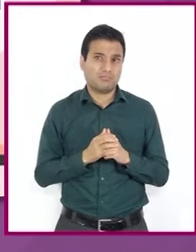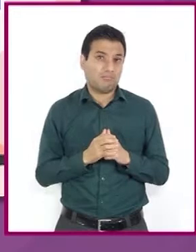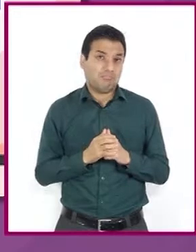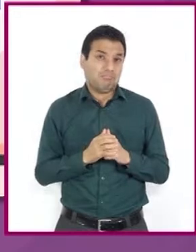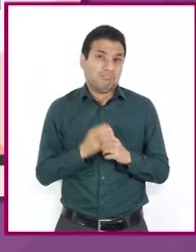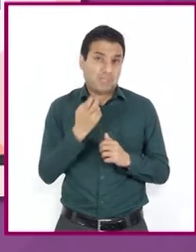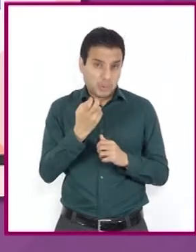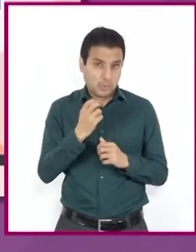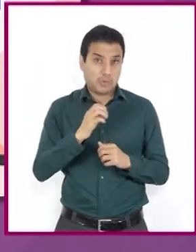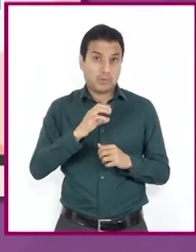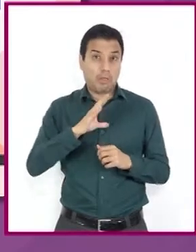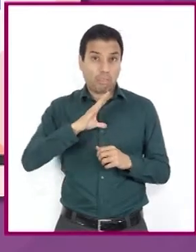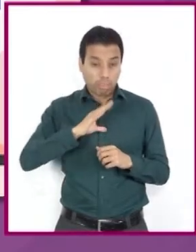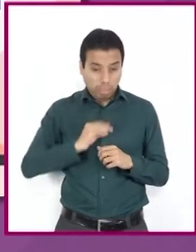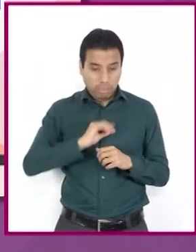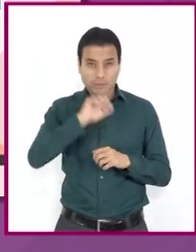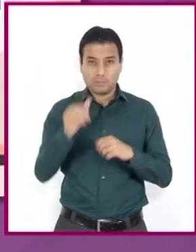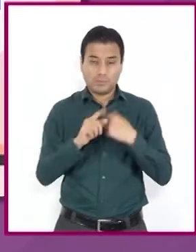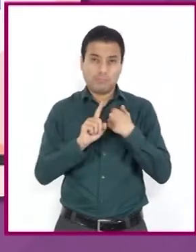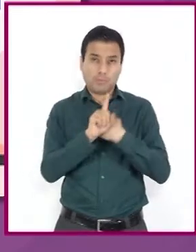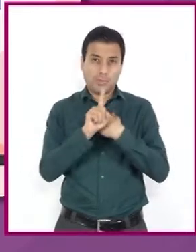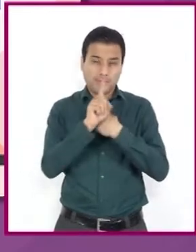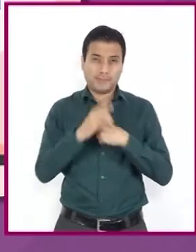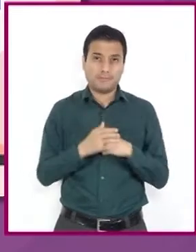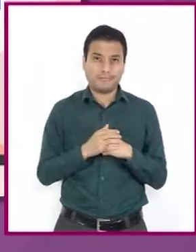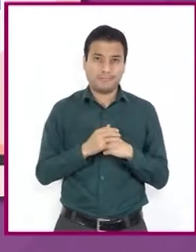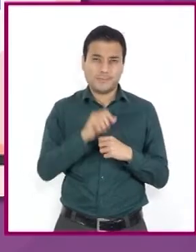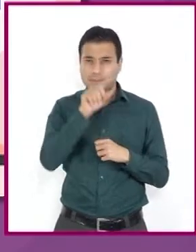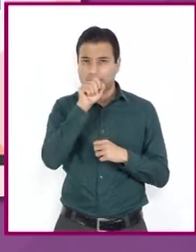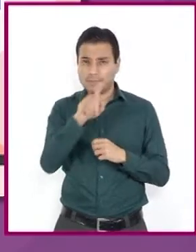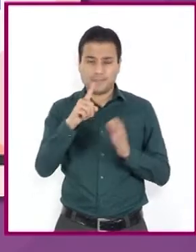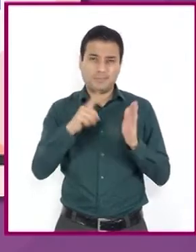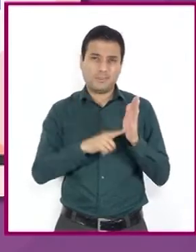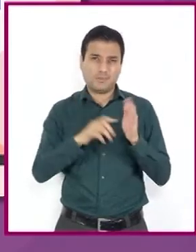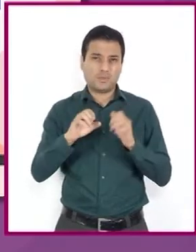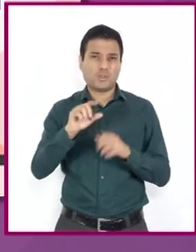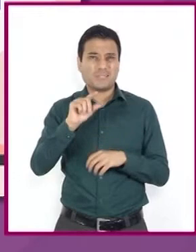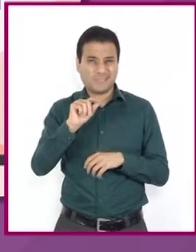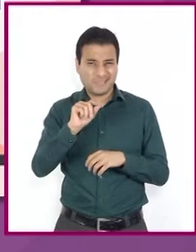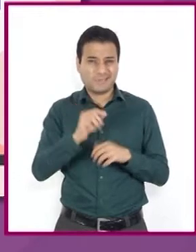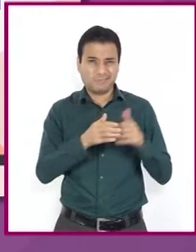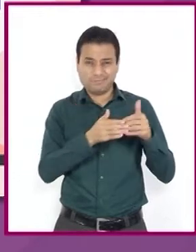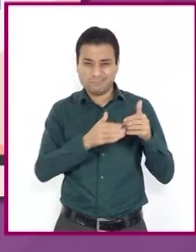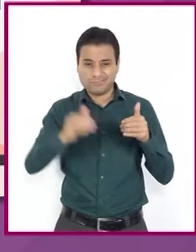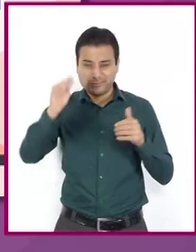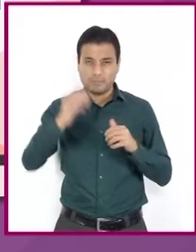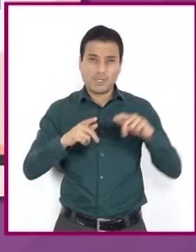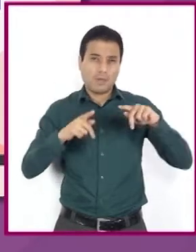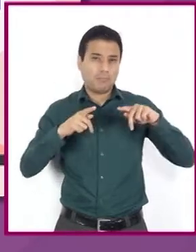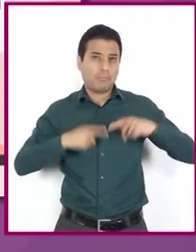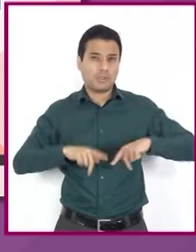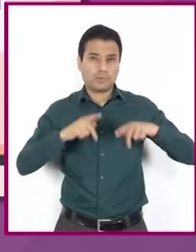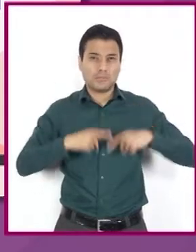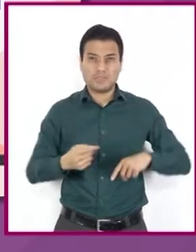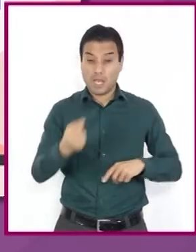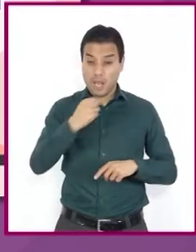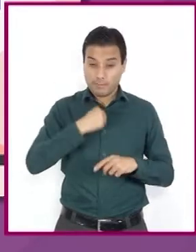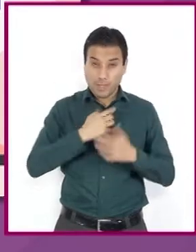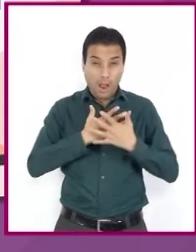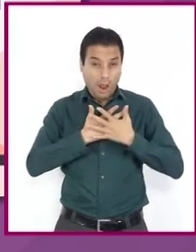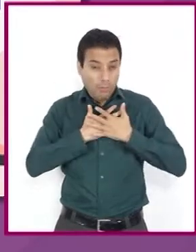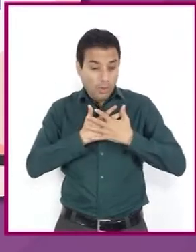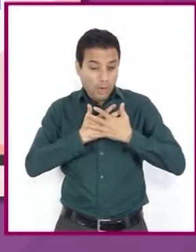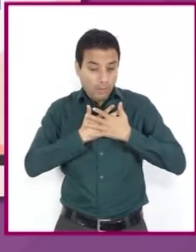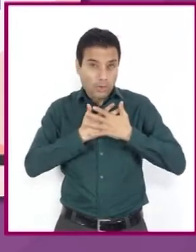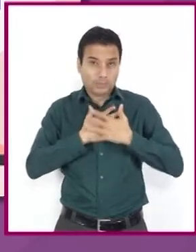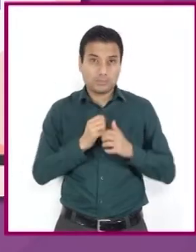los problemas. Como tantos excesos de la década de 1970, el culto al amor propio se descontroló y ahora